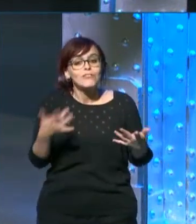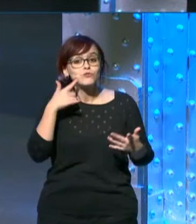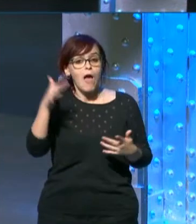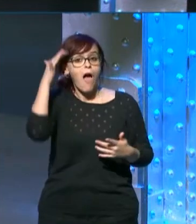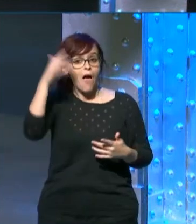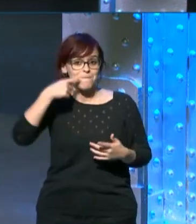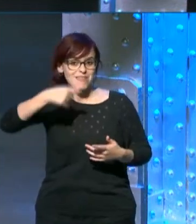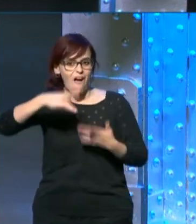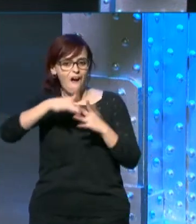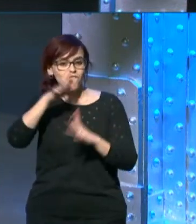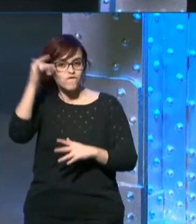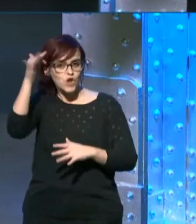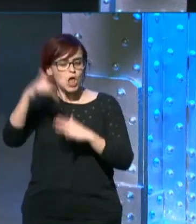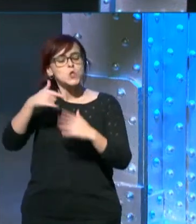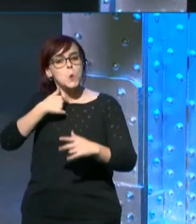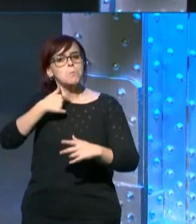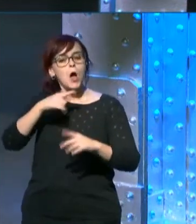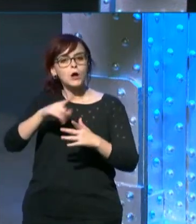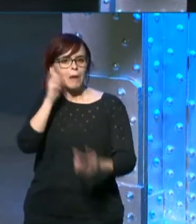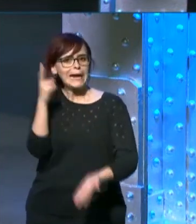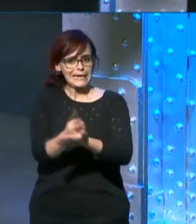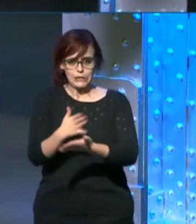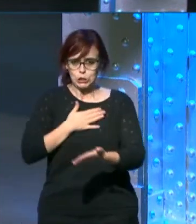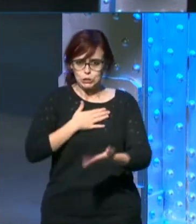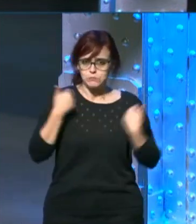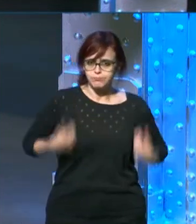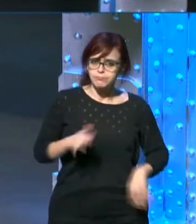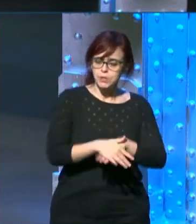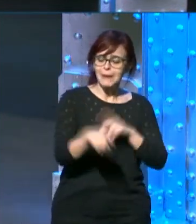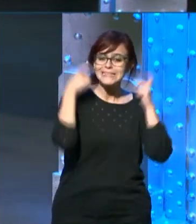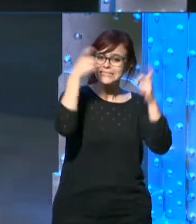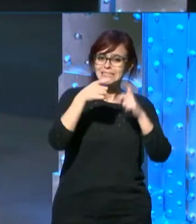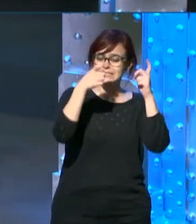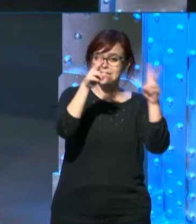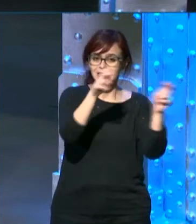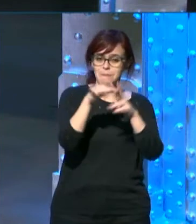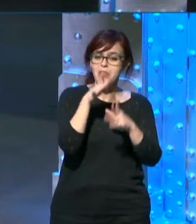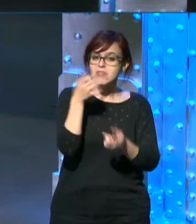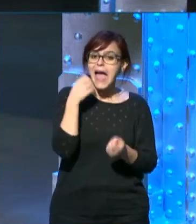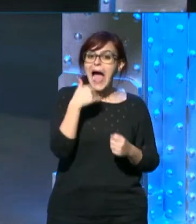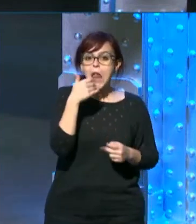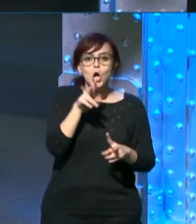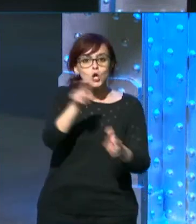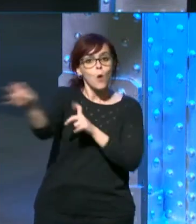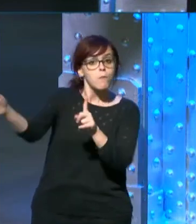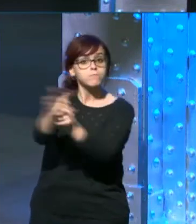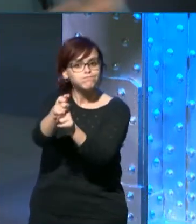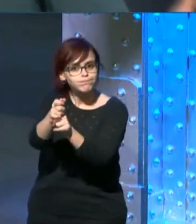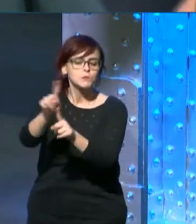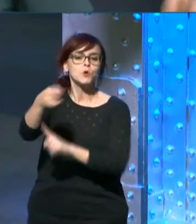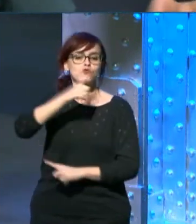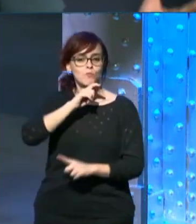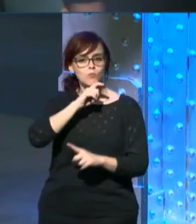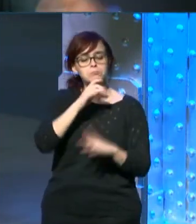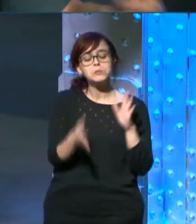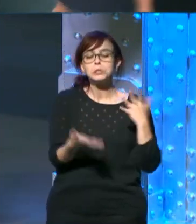contar cómo afronto yo un poco esta aproximación a una nueva cosa. Pues bien, ahí empecé,